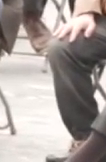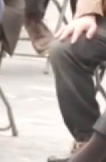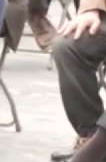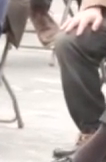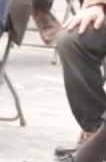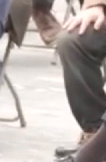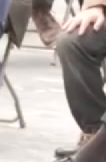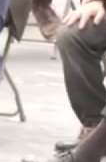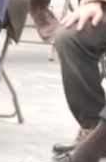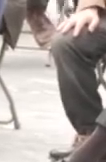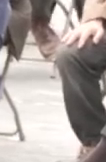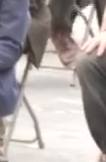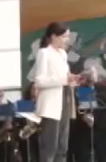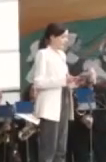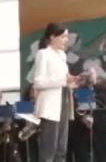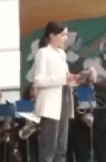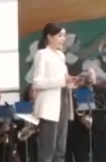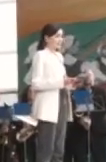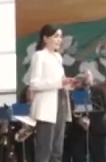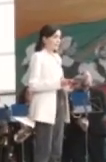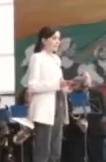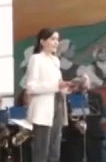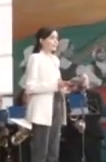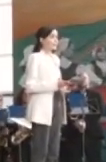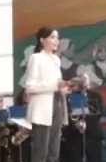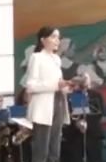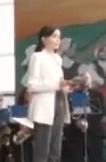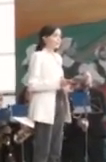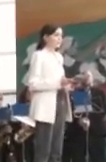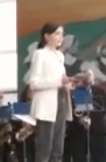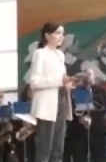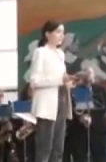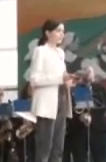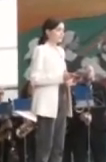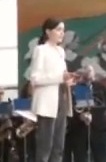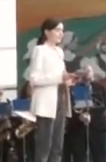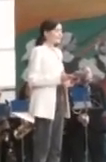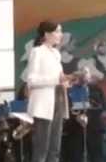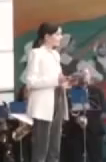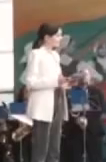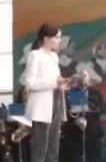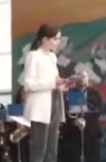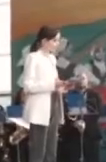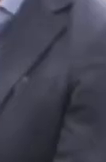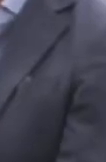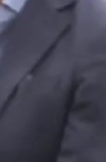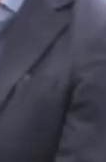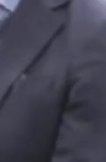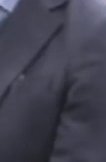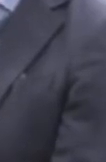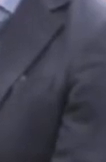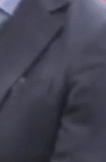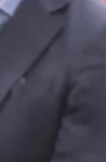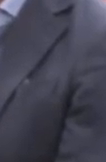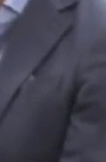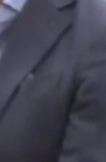día nos plantearon esta iniciativa, que son los stoppers teines, que son unos adoquines de la memoria, unas chapas metálicas que hemos colocado en